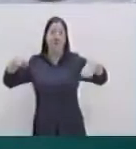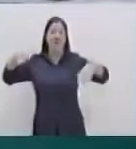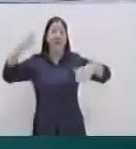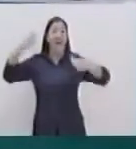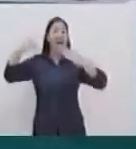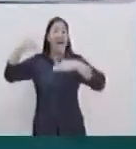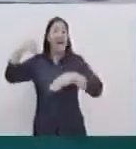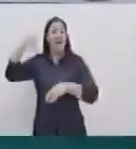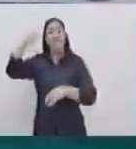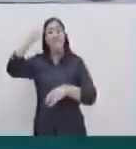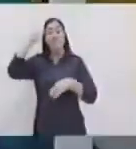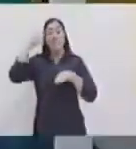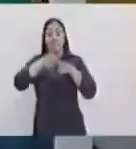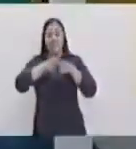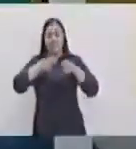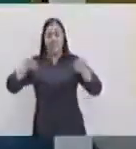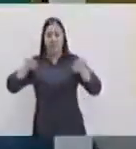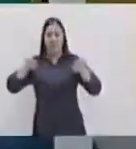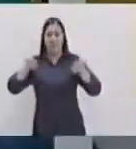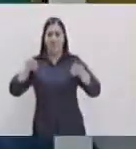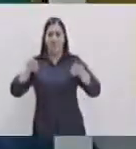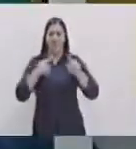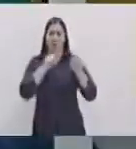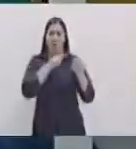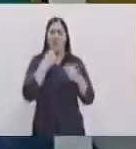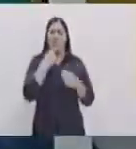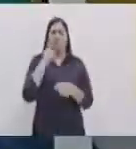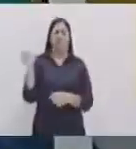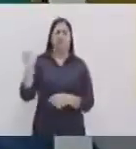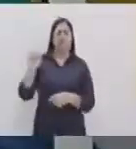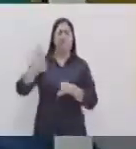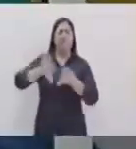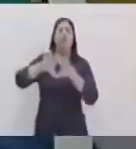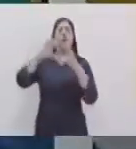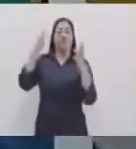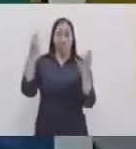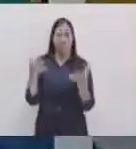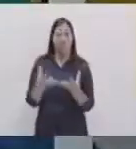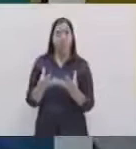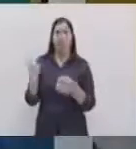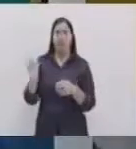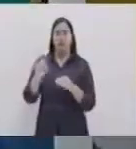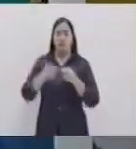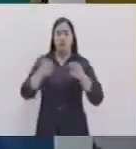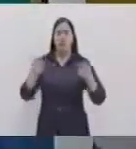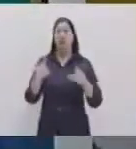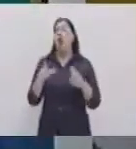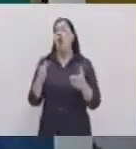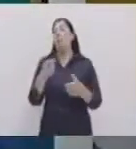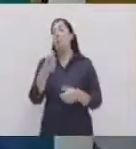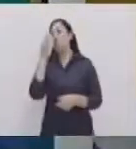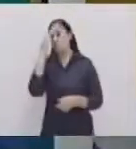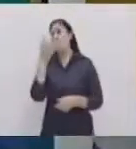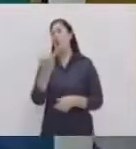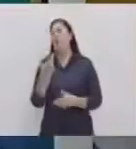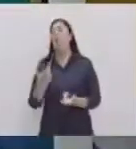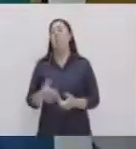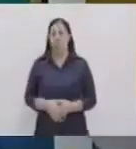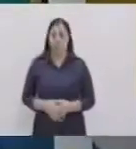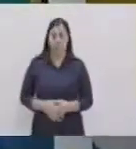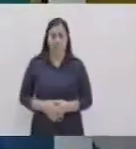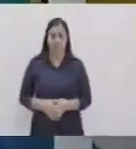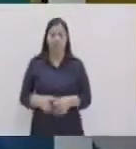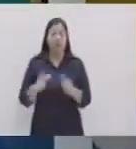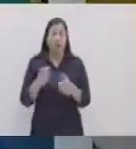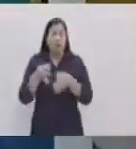Unos consideraban que la Tierra era redonda y otros consideraban que era plana. ¿Cómo clasificarías este tipo de argumento? Es